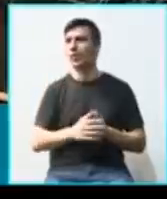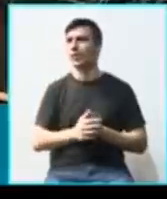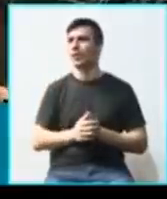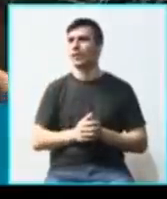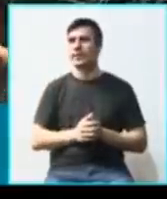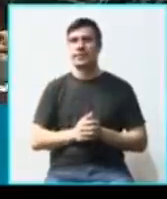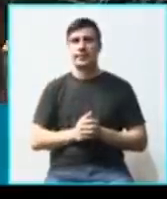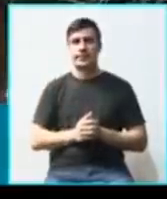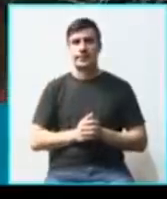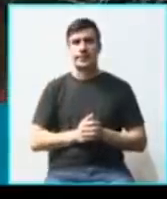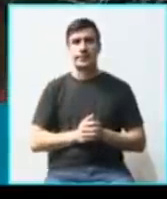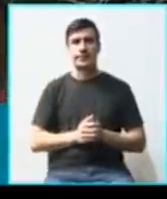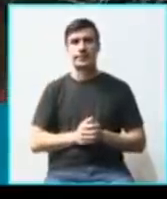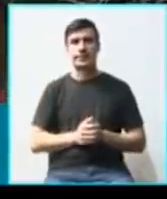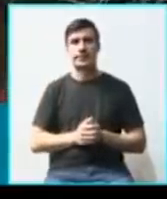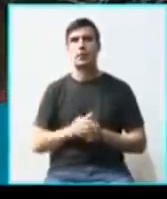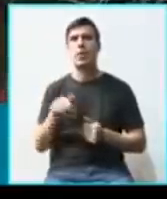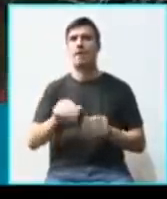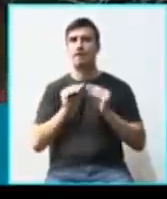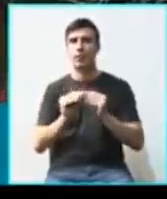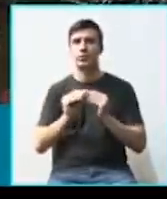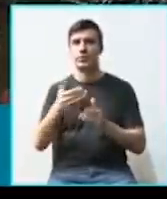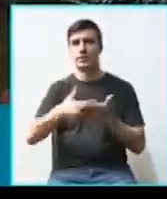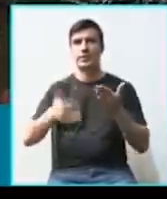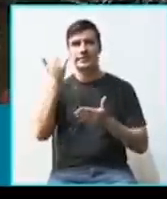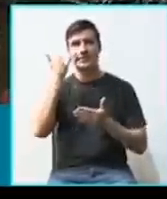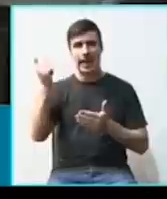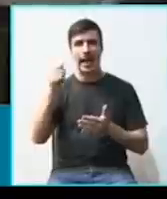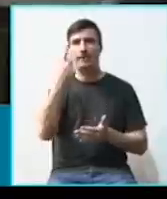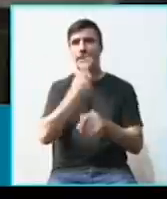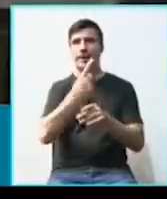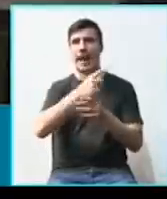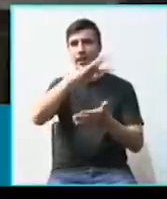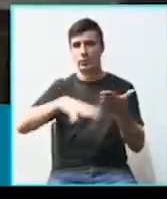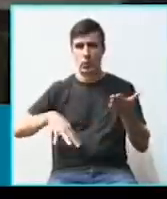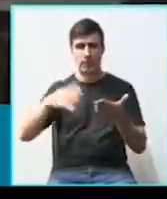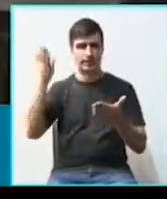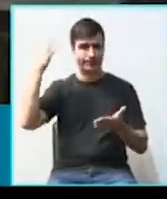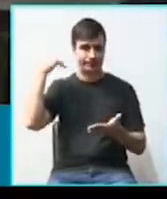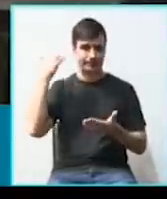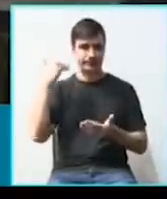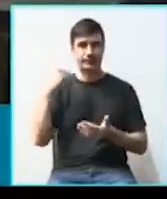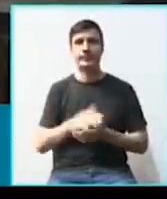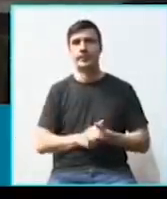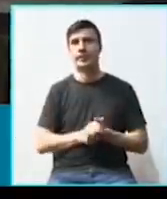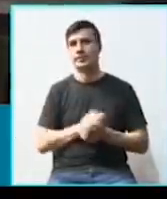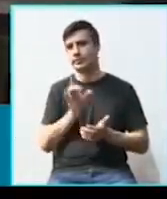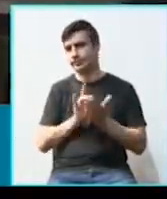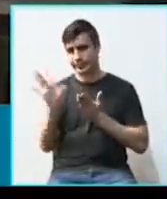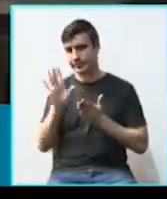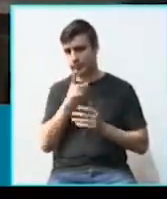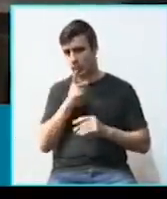Miren, el proyecto ya fue tratado en primera lectura, lo rechazamos. El objetivo es muy